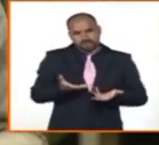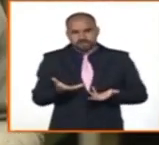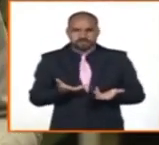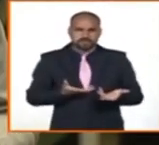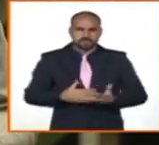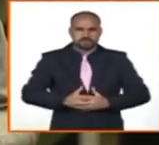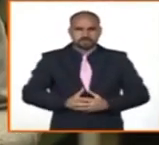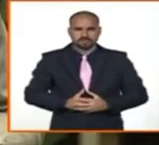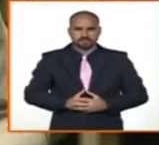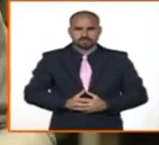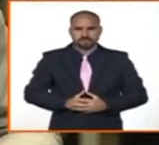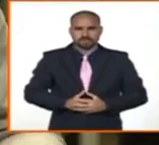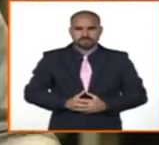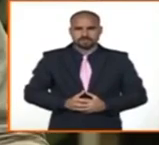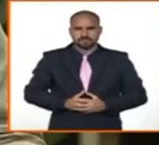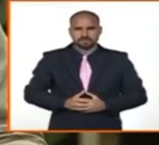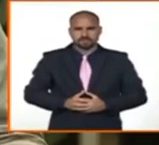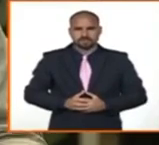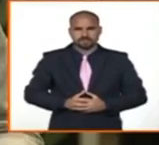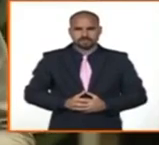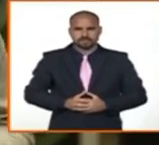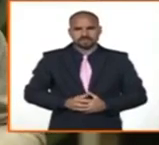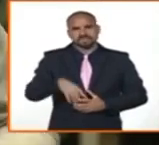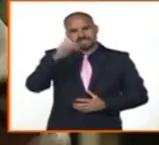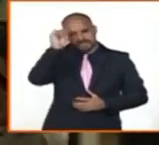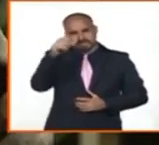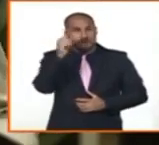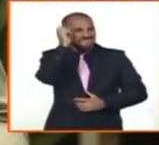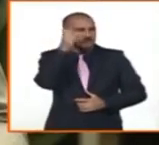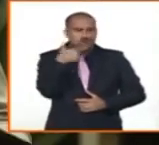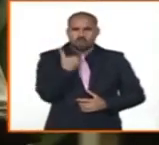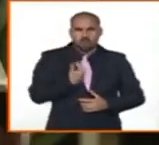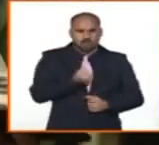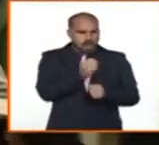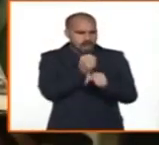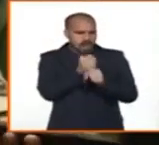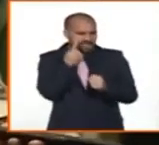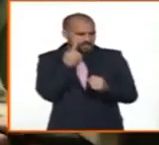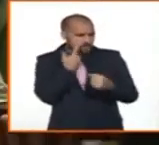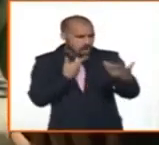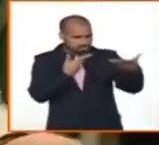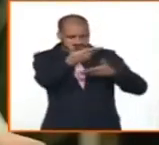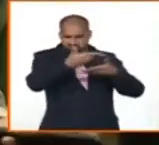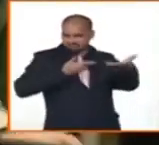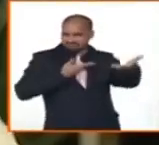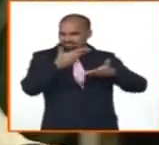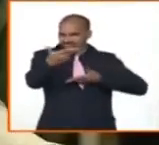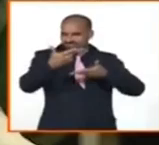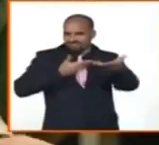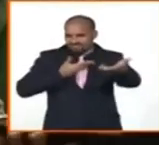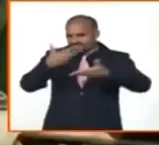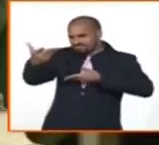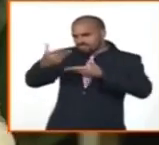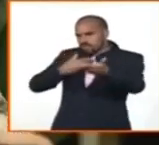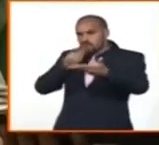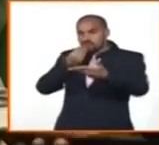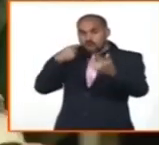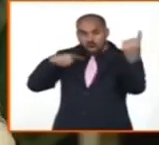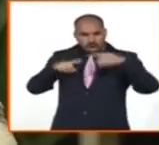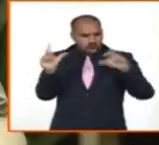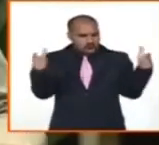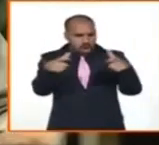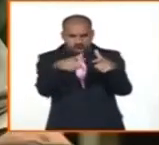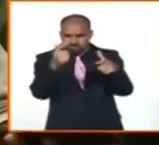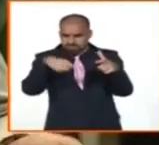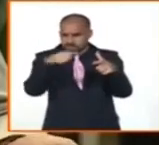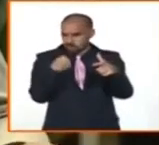la iniciativa que hay, la contraofensiva que hay, y cómo eso va retroalimentándose y dando lugar a nuevos momentos como este, que por lo menos en lo que uno